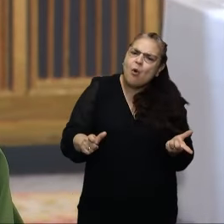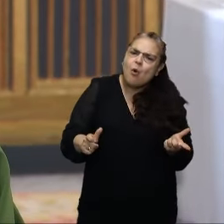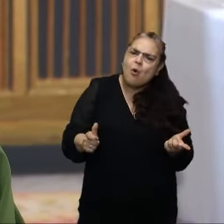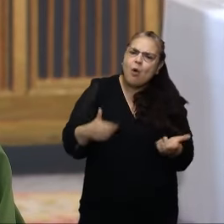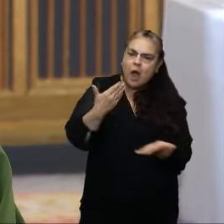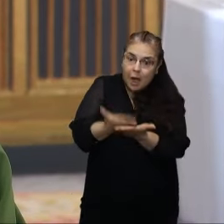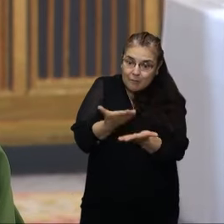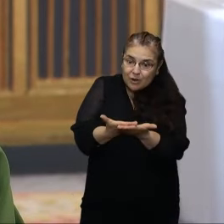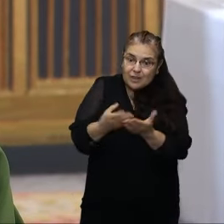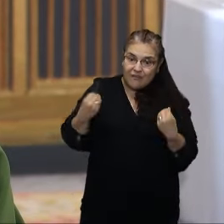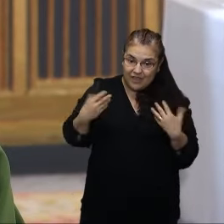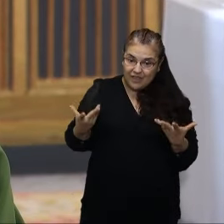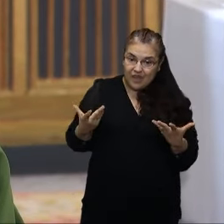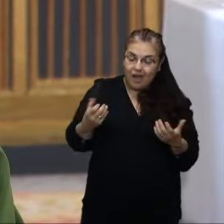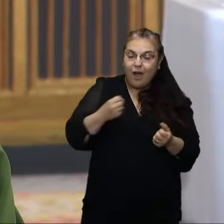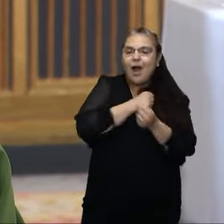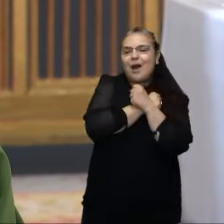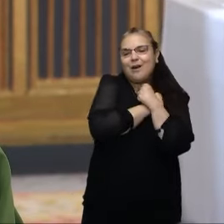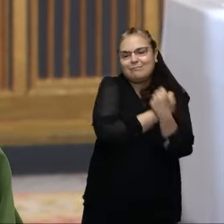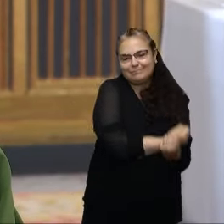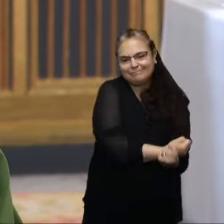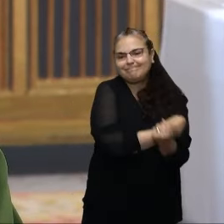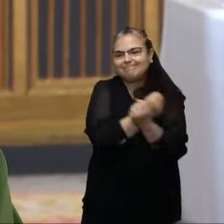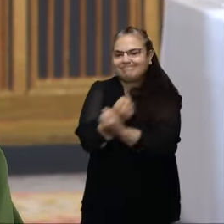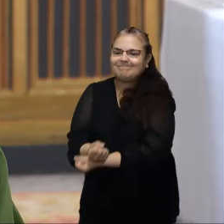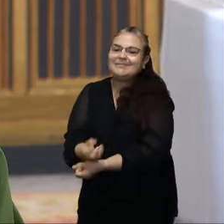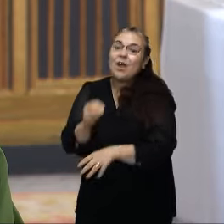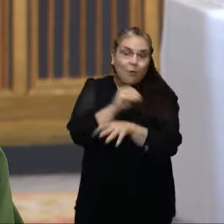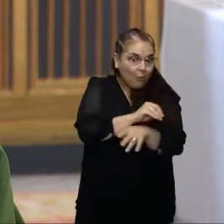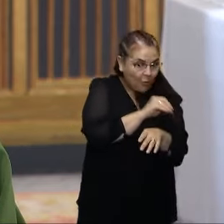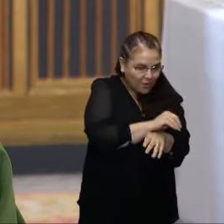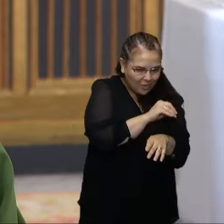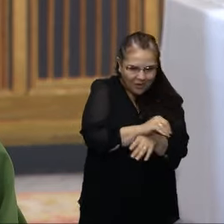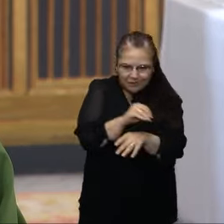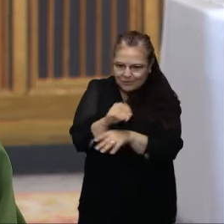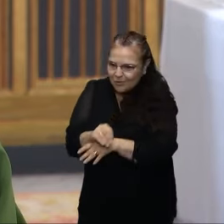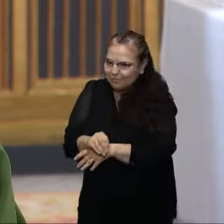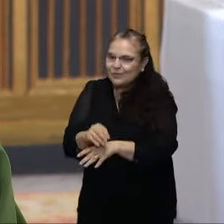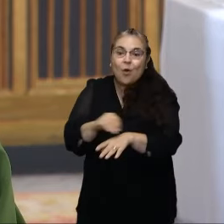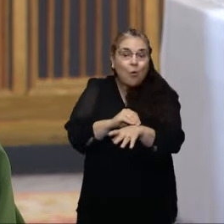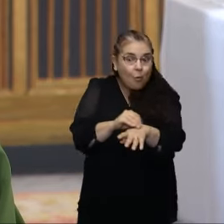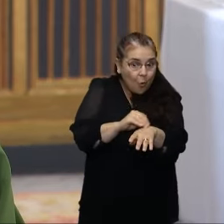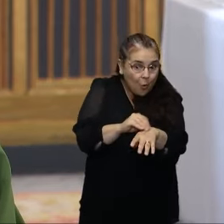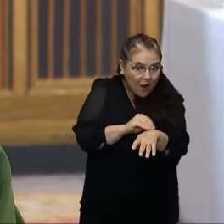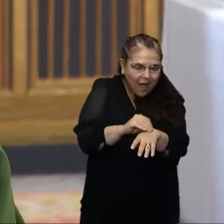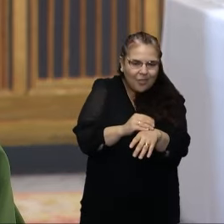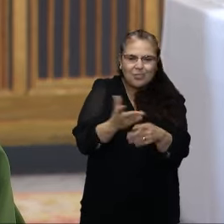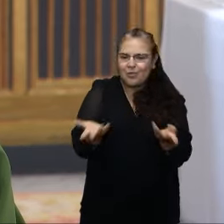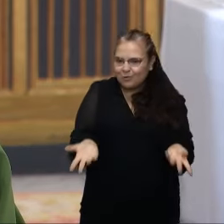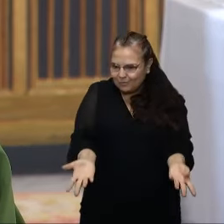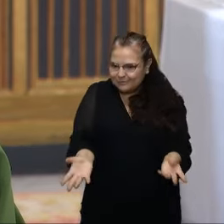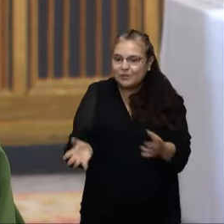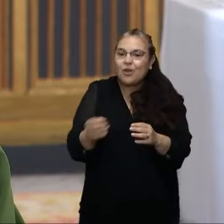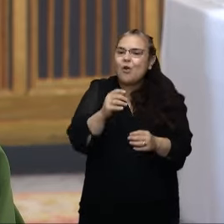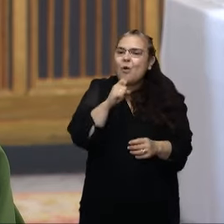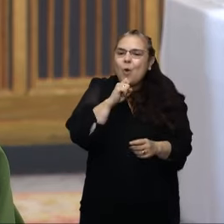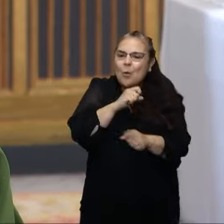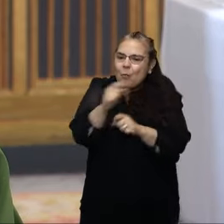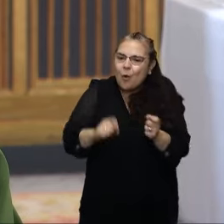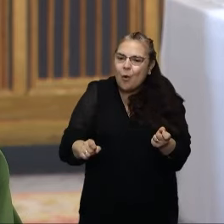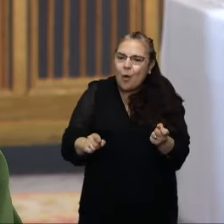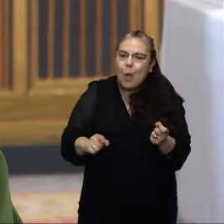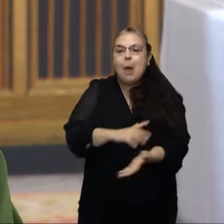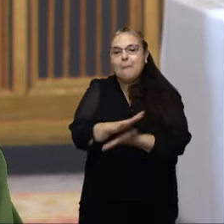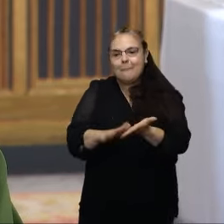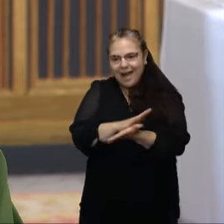vida? Amando a los demás, cuidando de los demás, curando a los demás con nuestras palabras, con nuestros